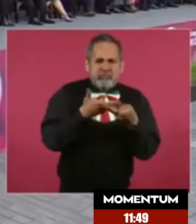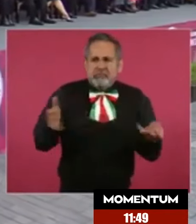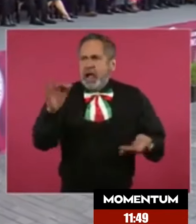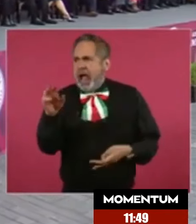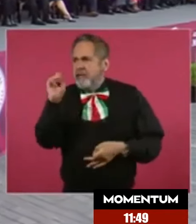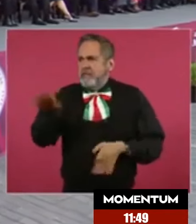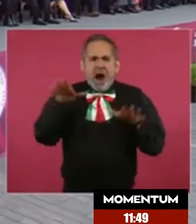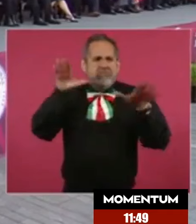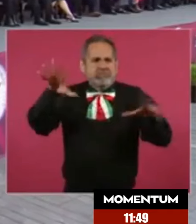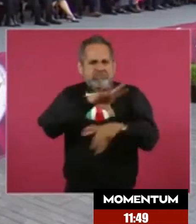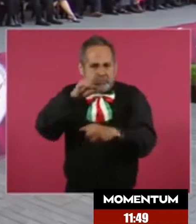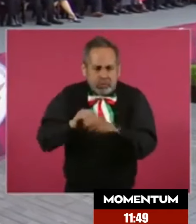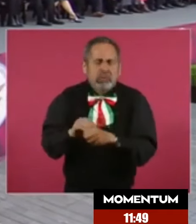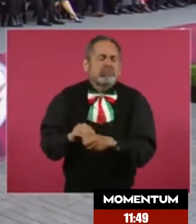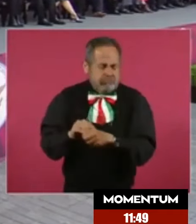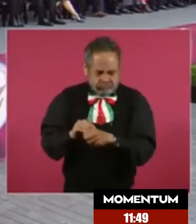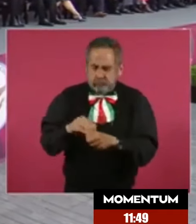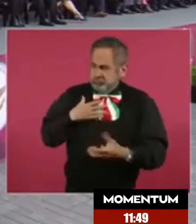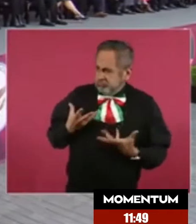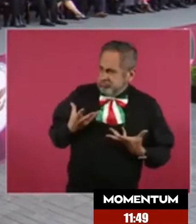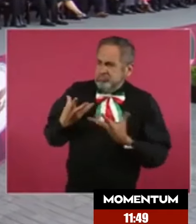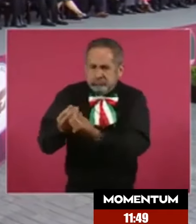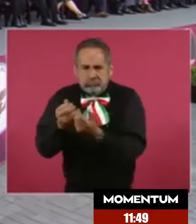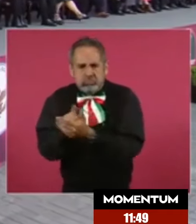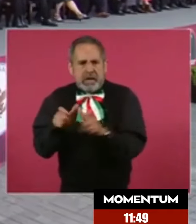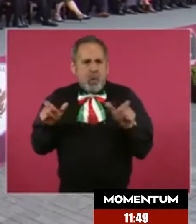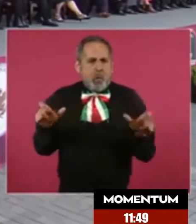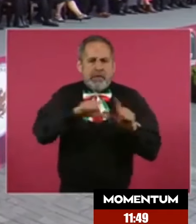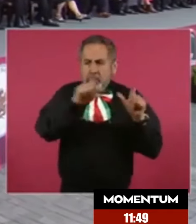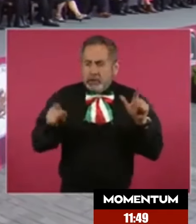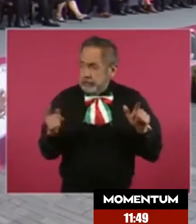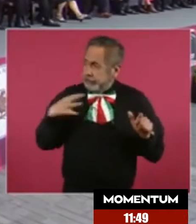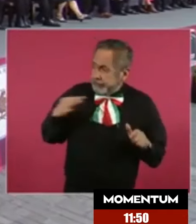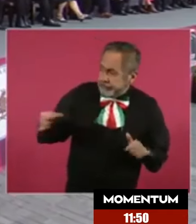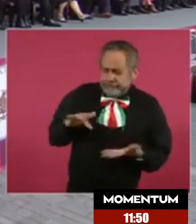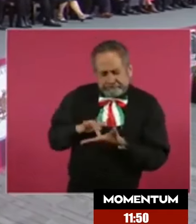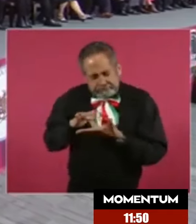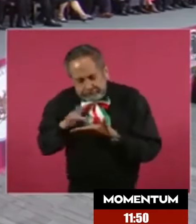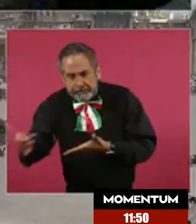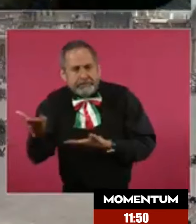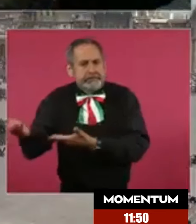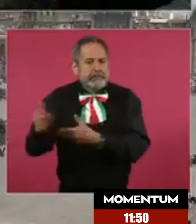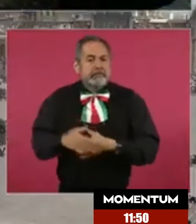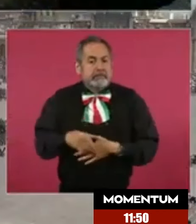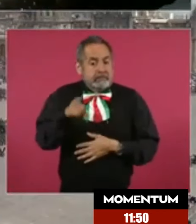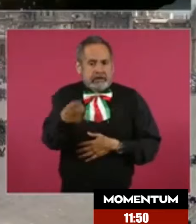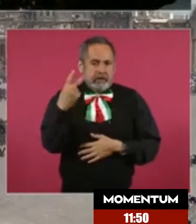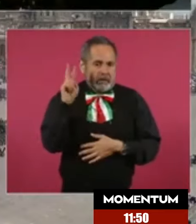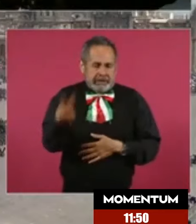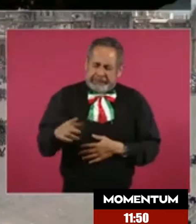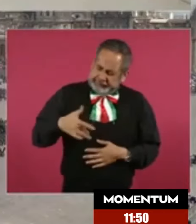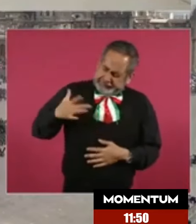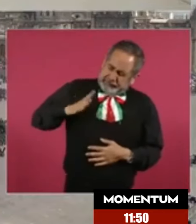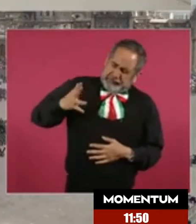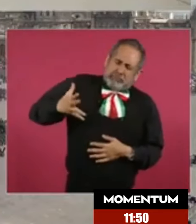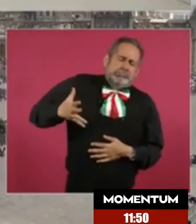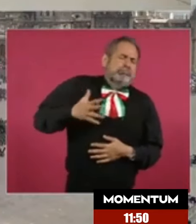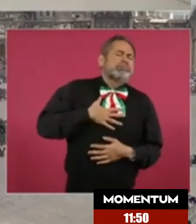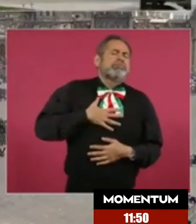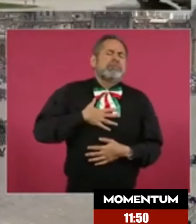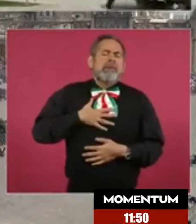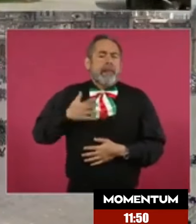y para colaborar en el fortalecimiento de la Guardia Nacional. Ello ha sido la satisfacción más grande